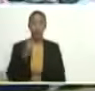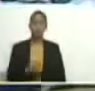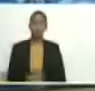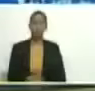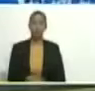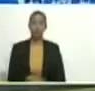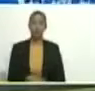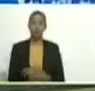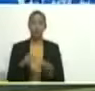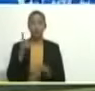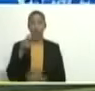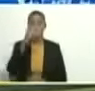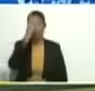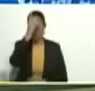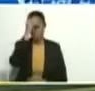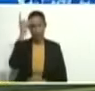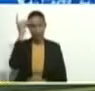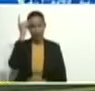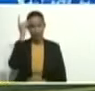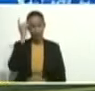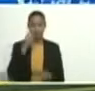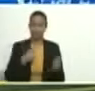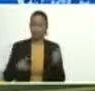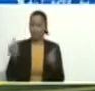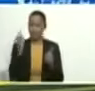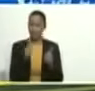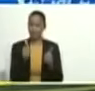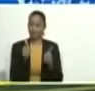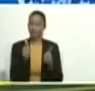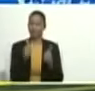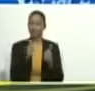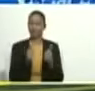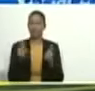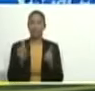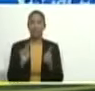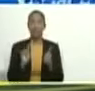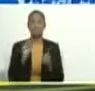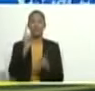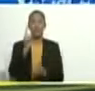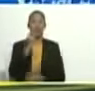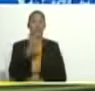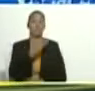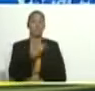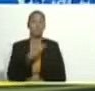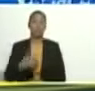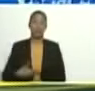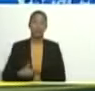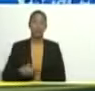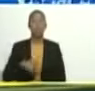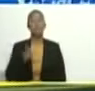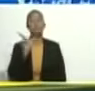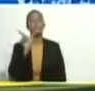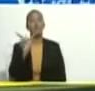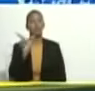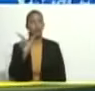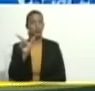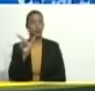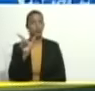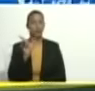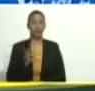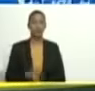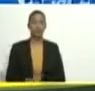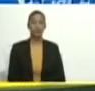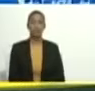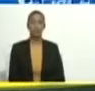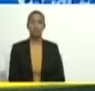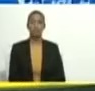compañero Diosdado Cabello Rondón, primer vicepresidente del Partido Socialista Unido de Venezuela, compañeros